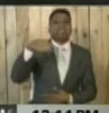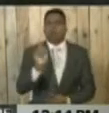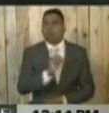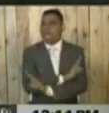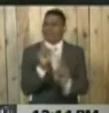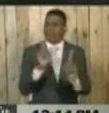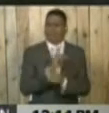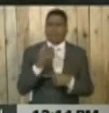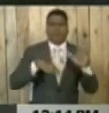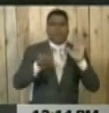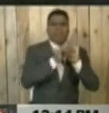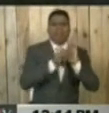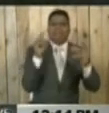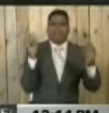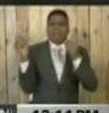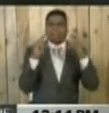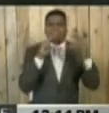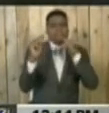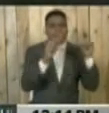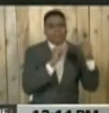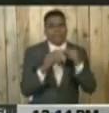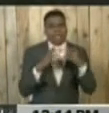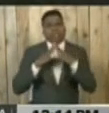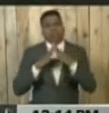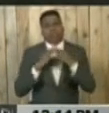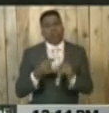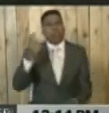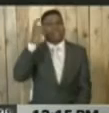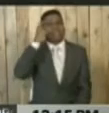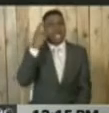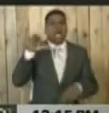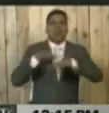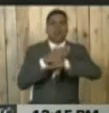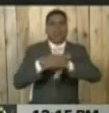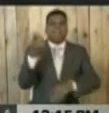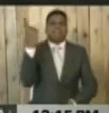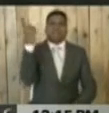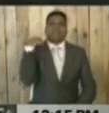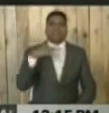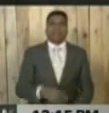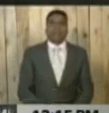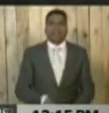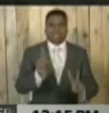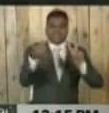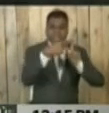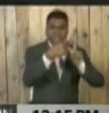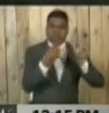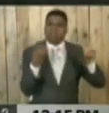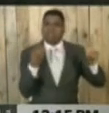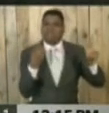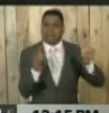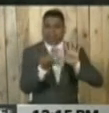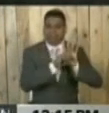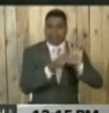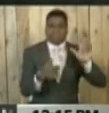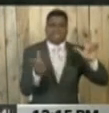De esta ley y la discusión en general de la sesión del día jueves pasado. Esa es la segunda ilegalidad. Y la tercera